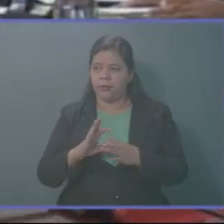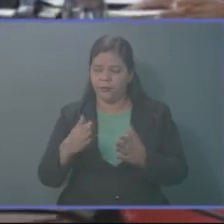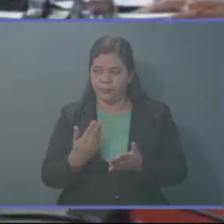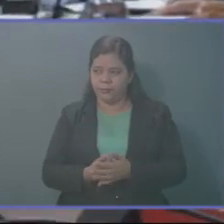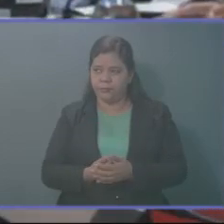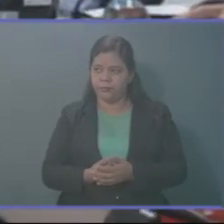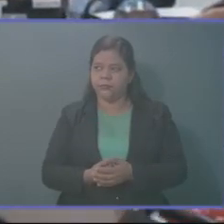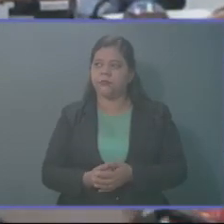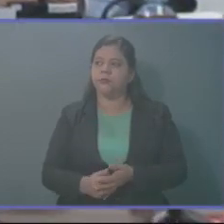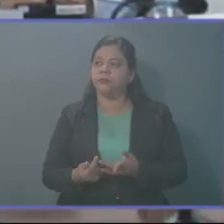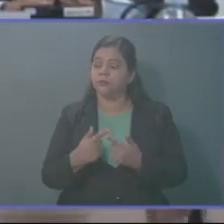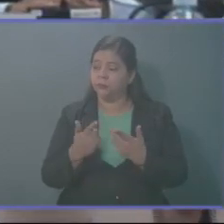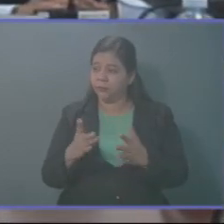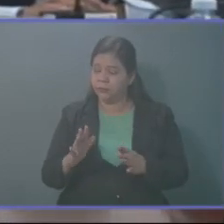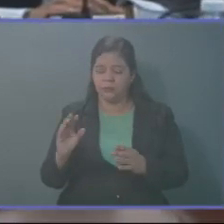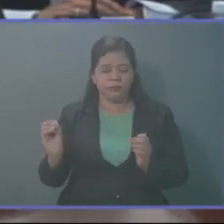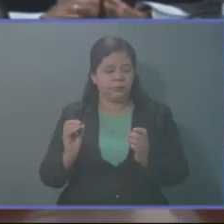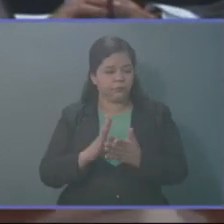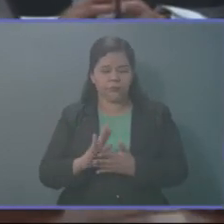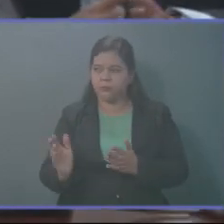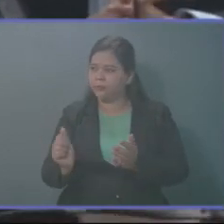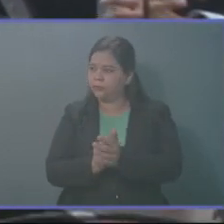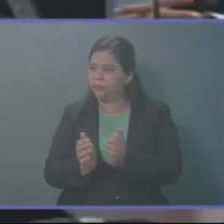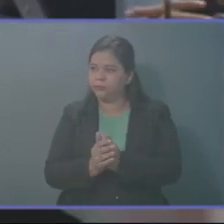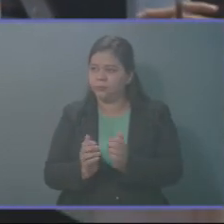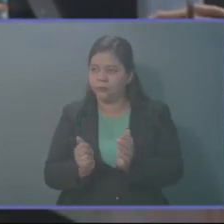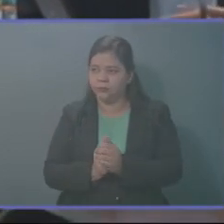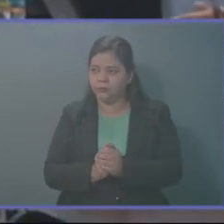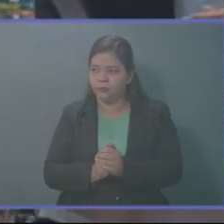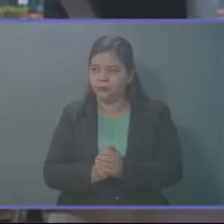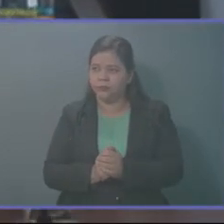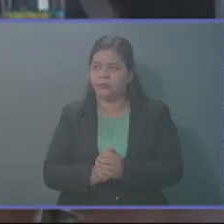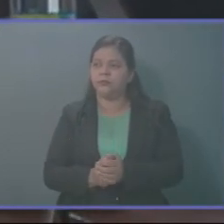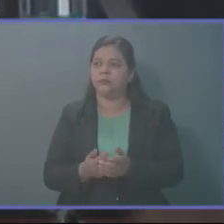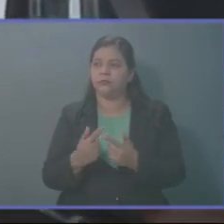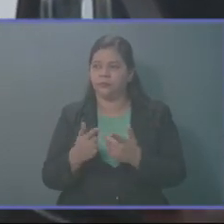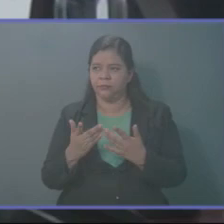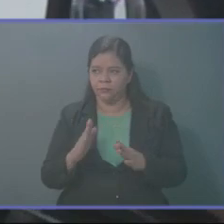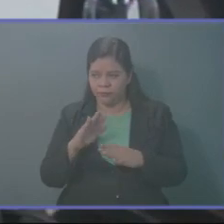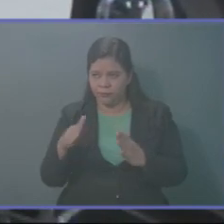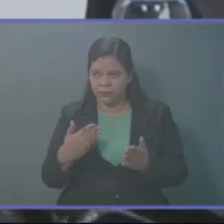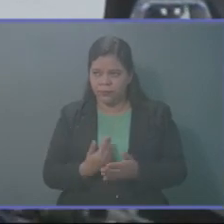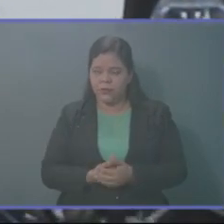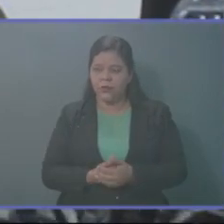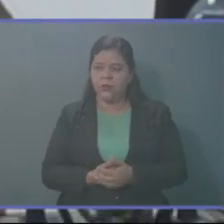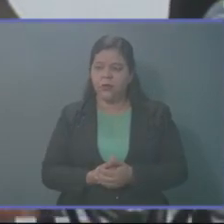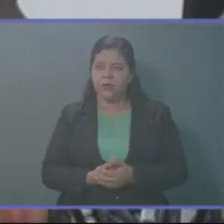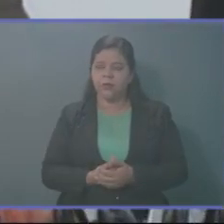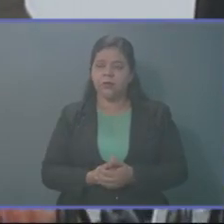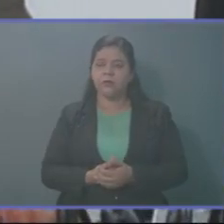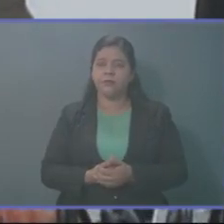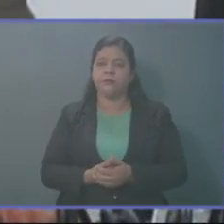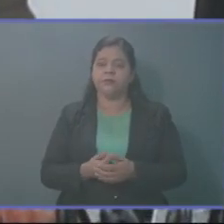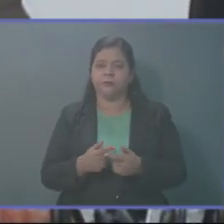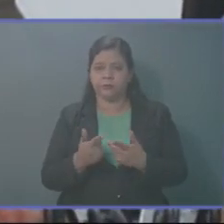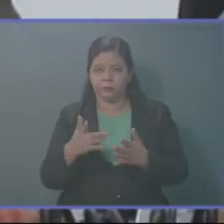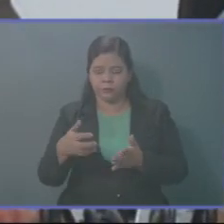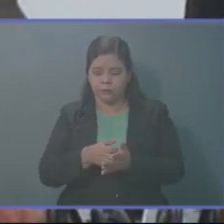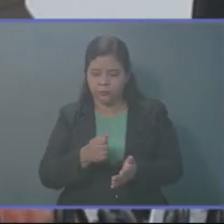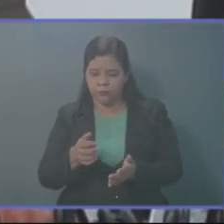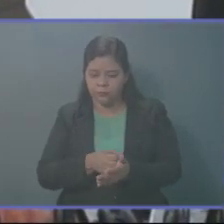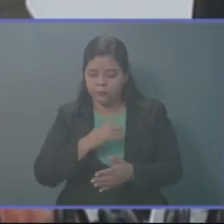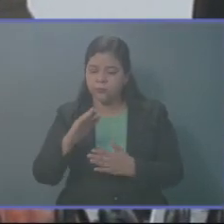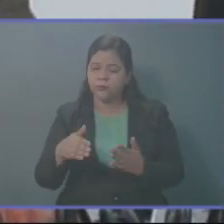coincidencia. No va a haber ningún problema ni de parte, dijéramos, del gobierno, ni de parte de